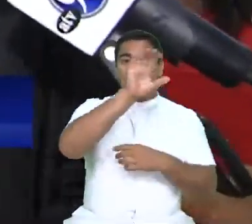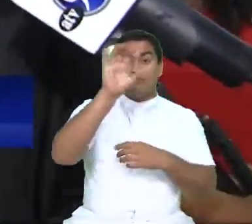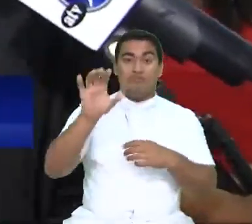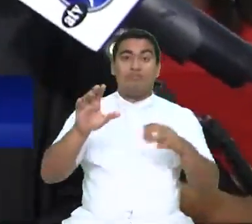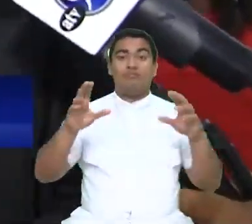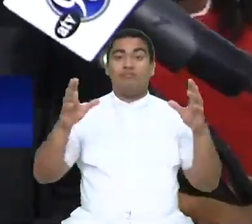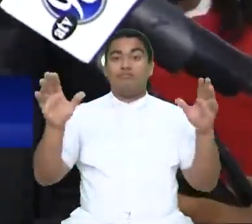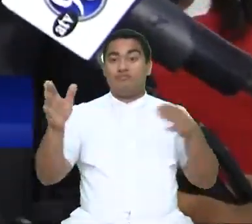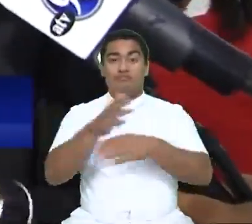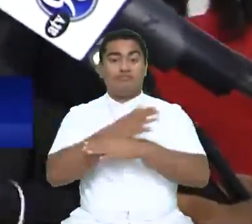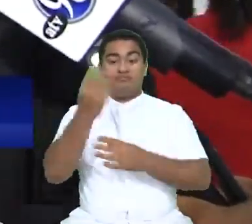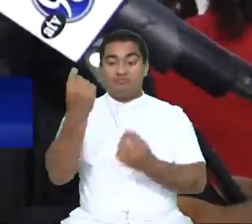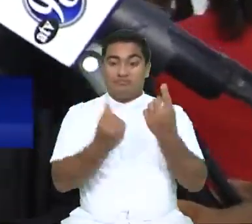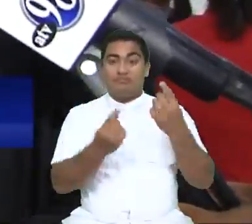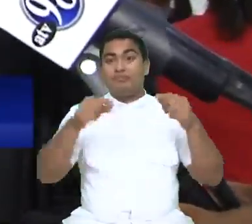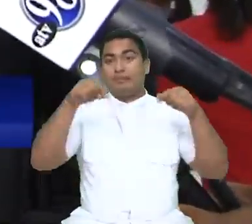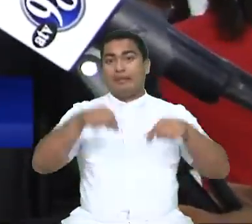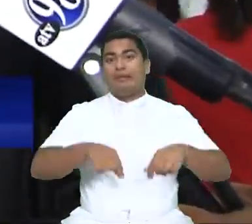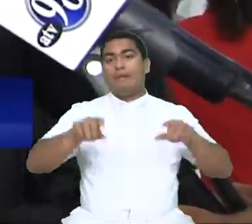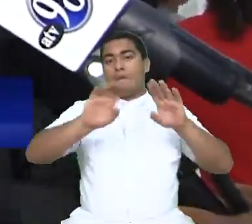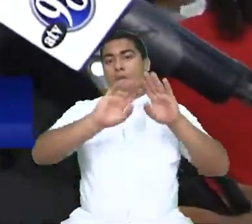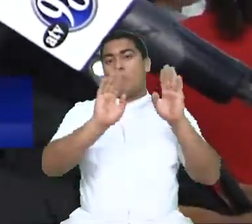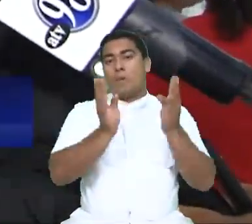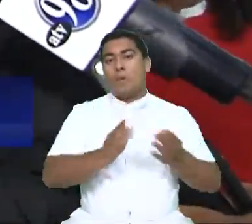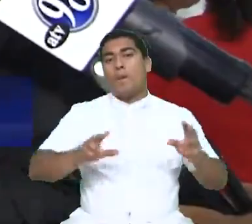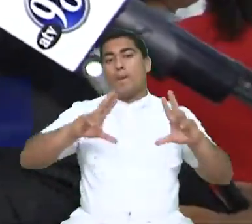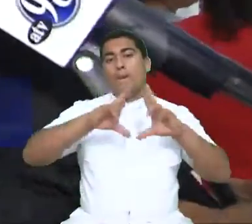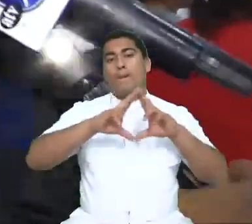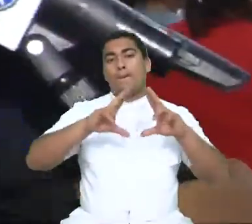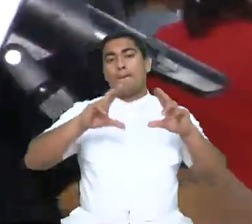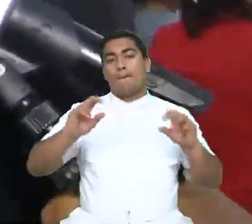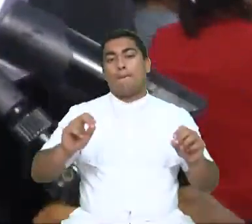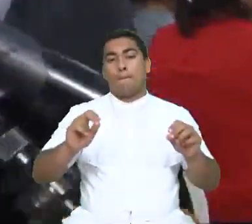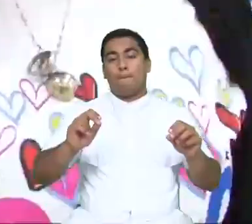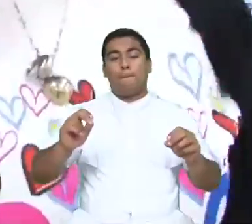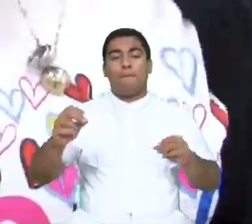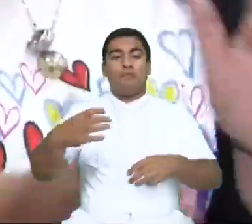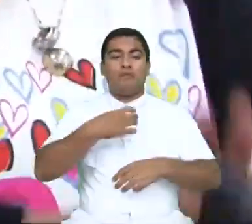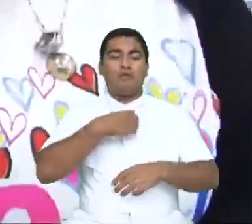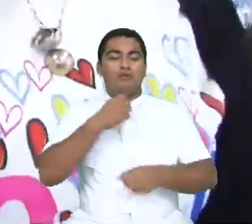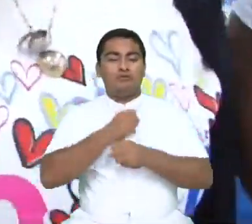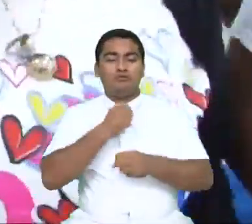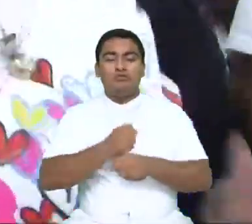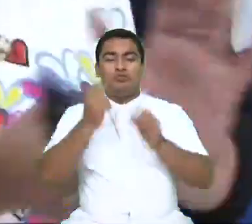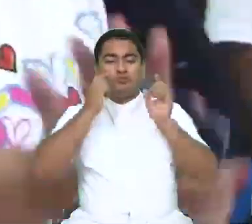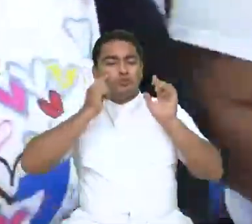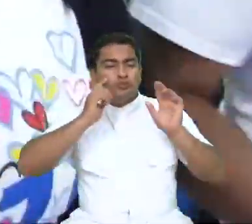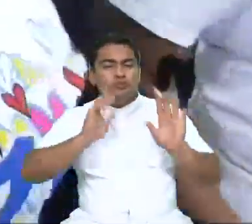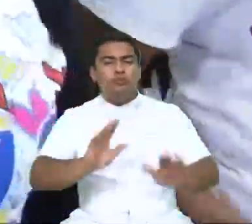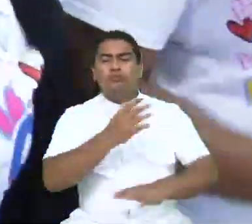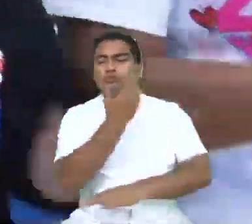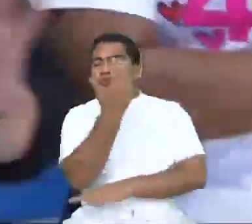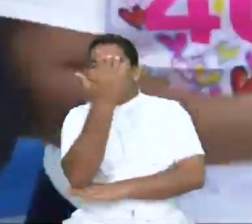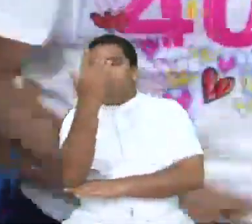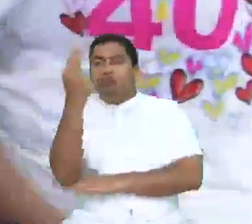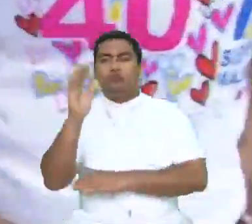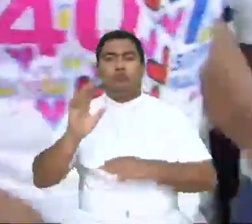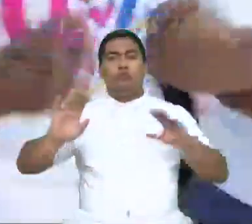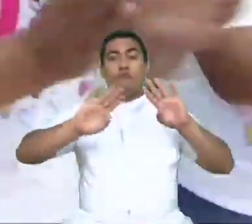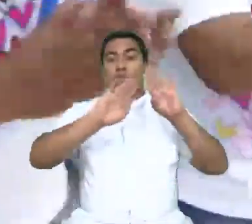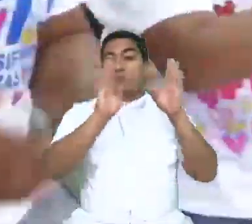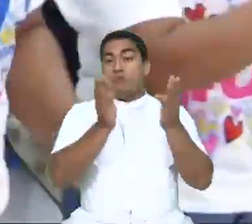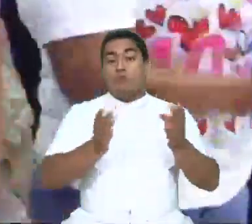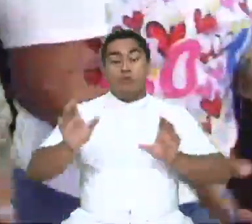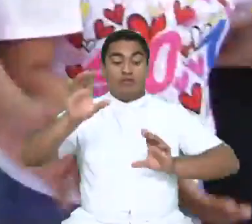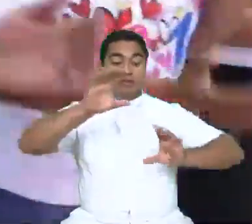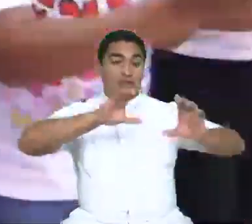los diferentes ámbitos de la mujer nicaragüense, es decir, la mujer desde la tarea ambiental, la mujer en el deporte, la mujer en la ciencia, en la tecnología,